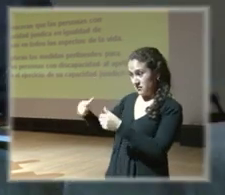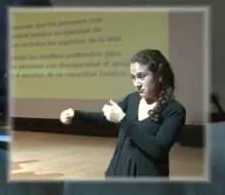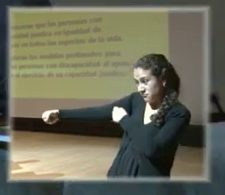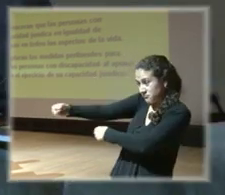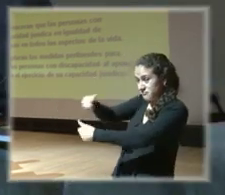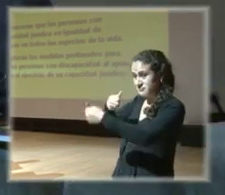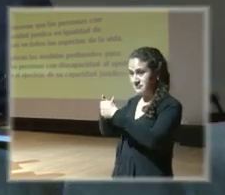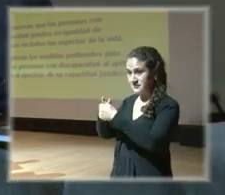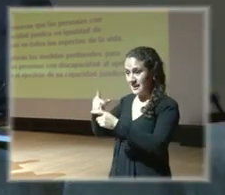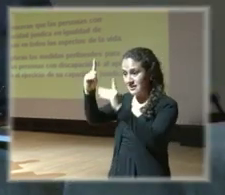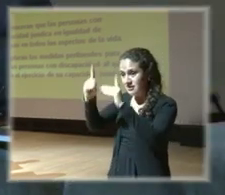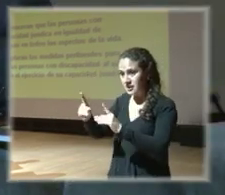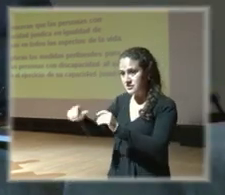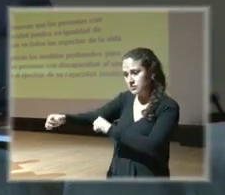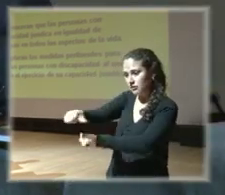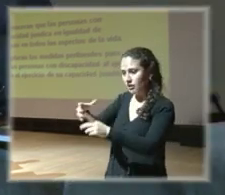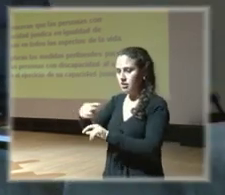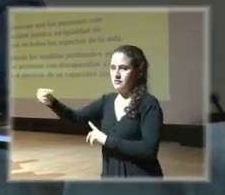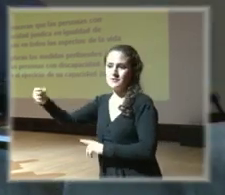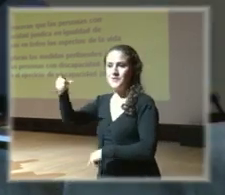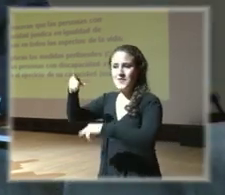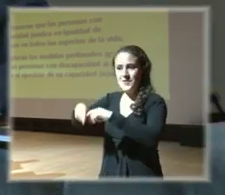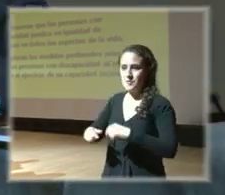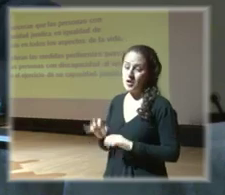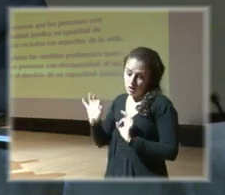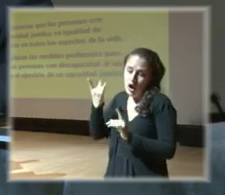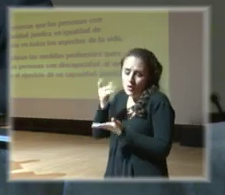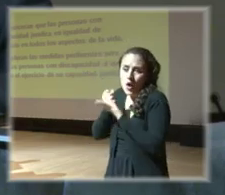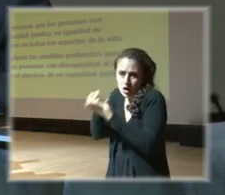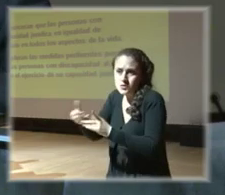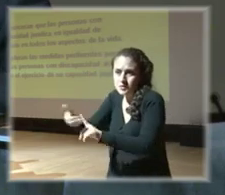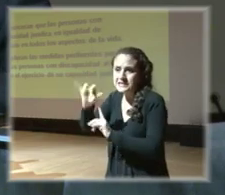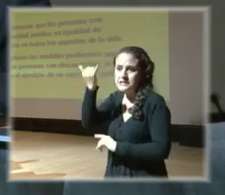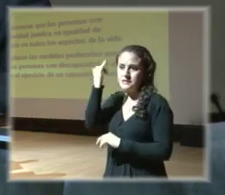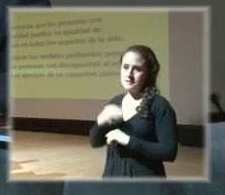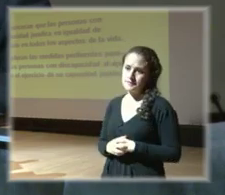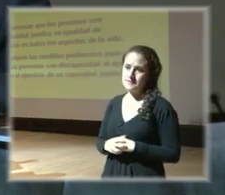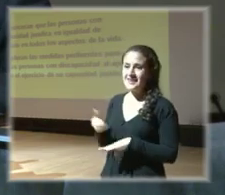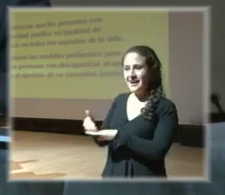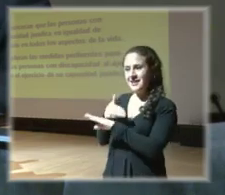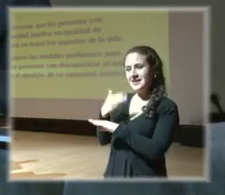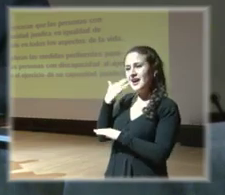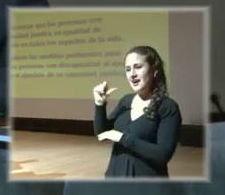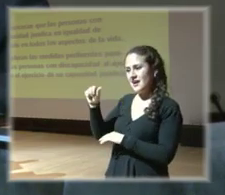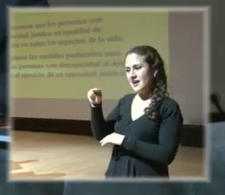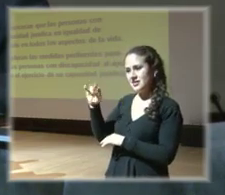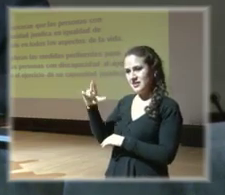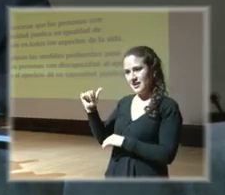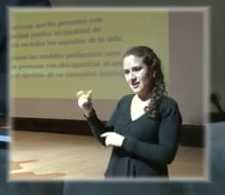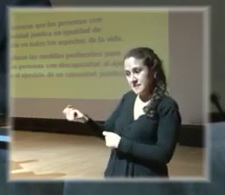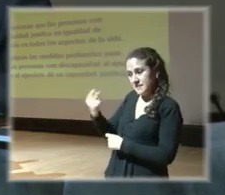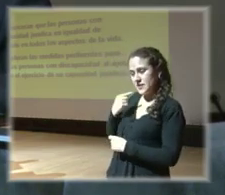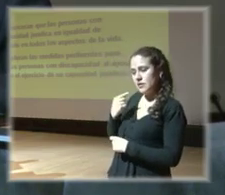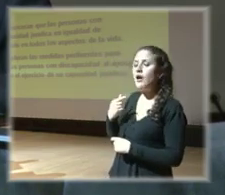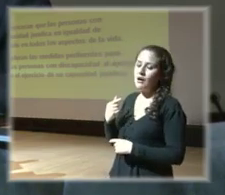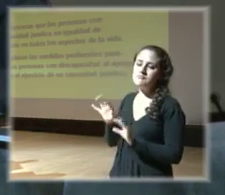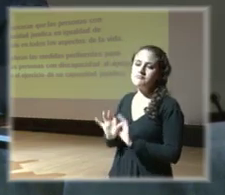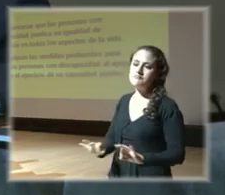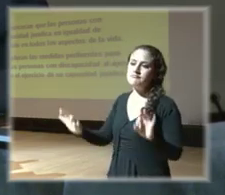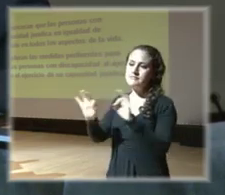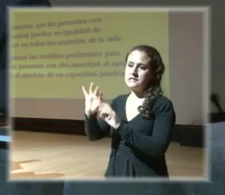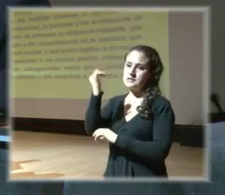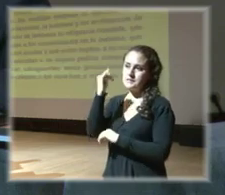la voluntad de la persona. Esta pregunta que me plantea Andrea es muy importante,